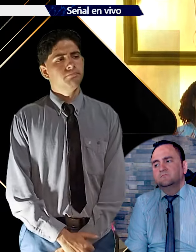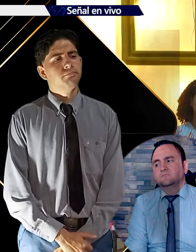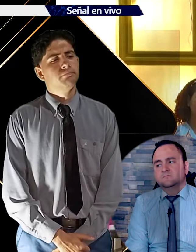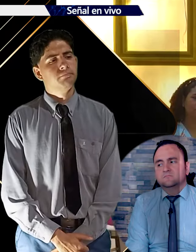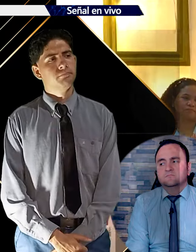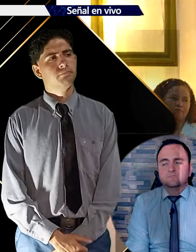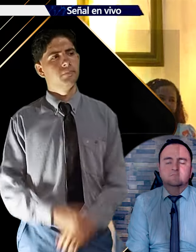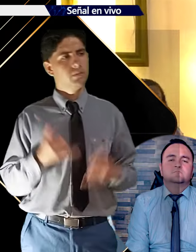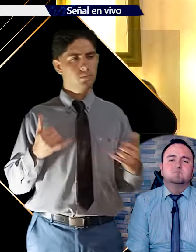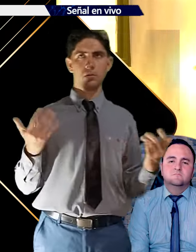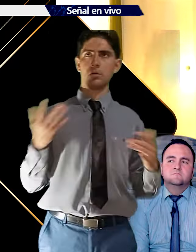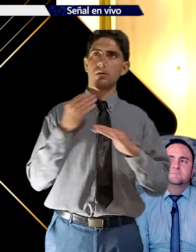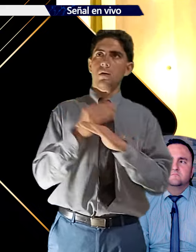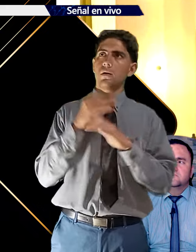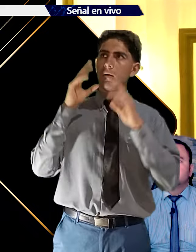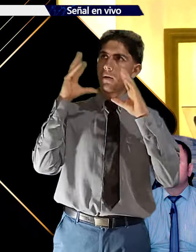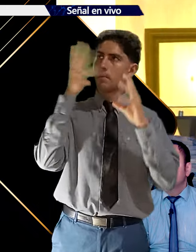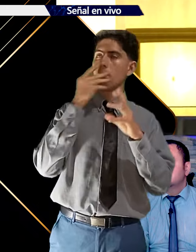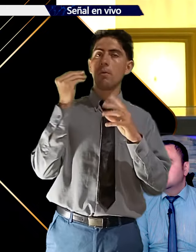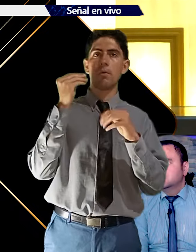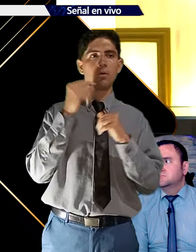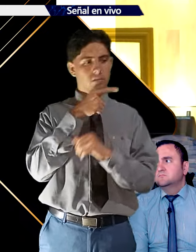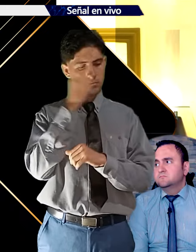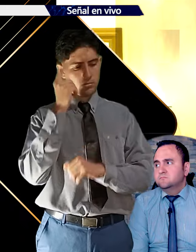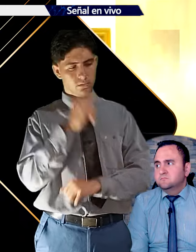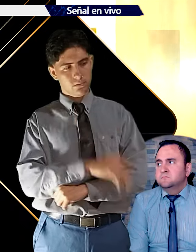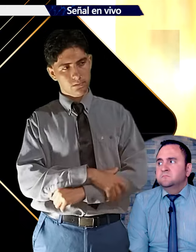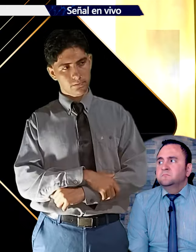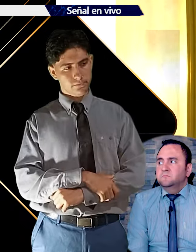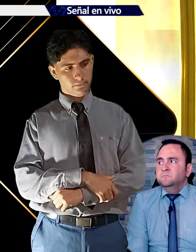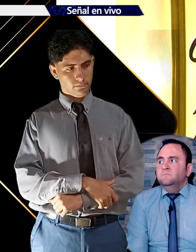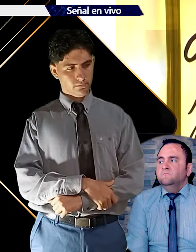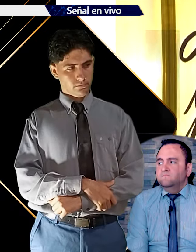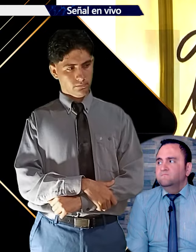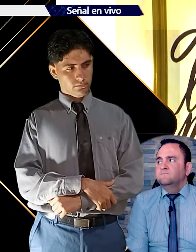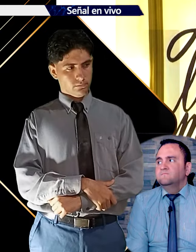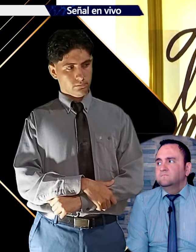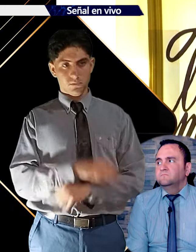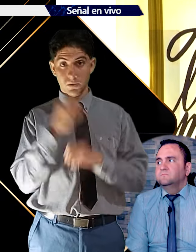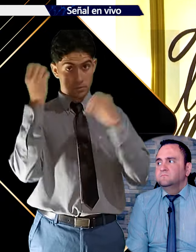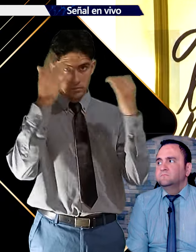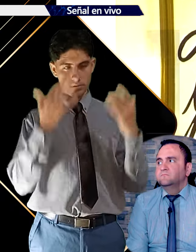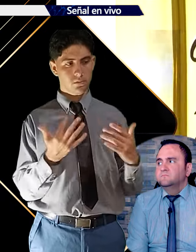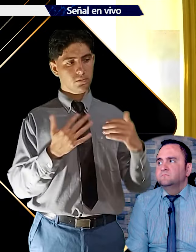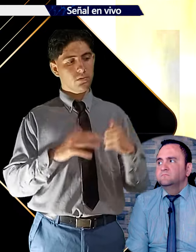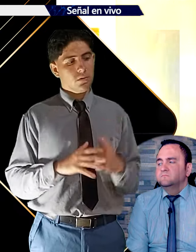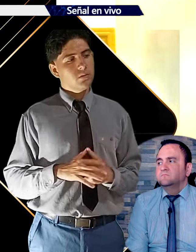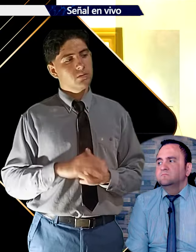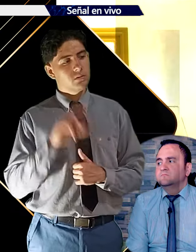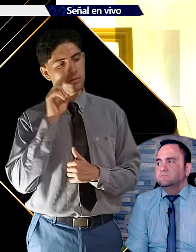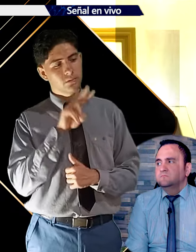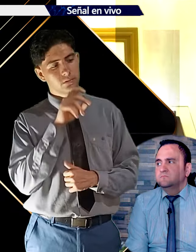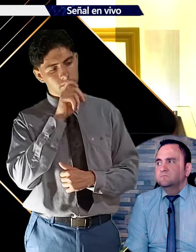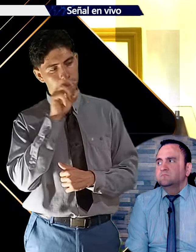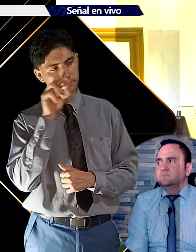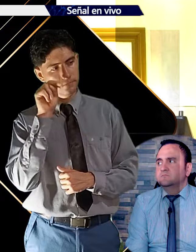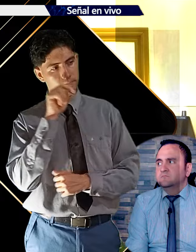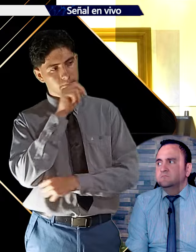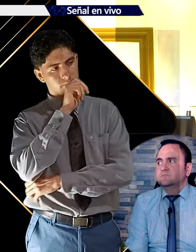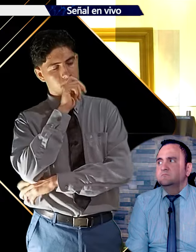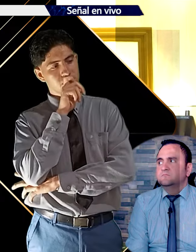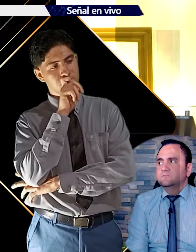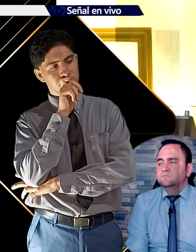porque así es uno. Vea cómo nos tiene el Señor bendecidos, y en esta iglesia central de Bogotá, y vea Dios ayudándonos, y está así como toda descomedida. Y yo era con ganas, y no